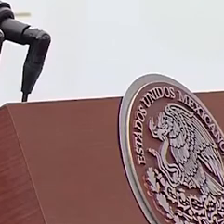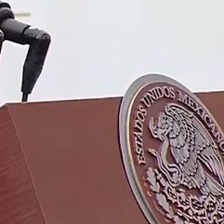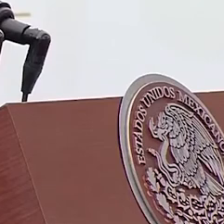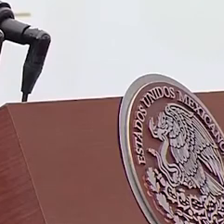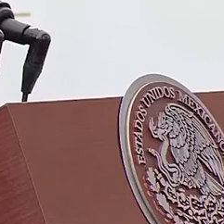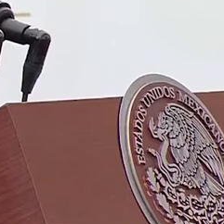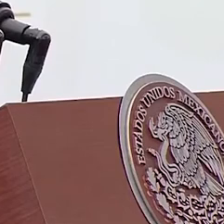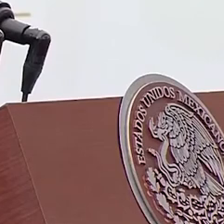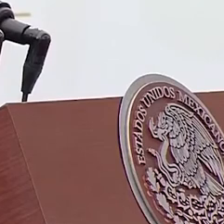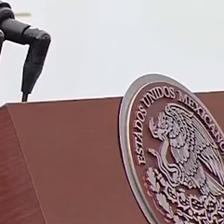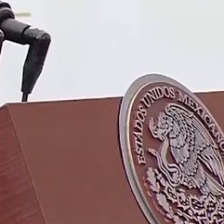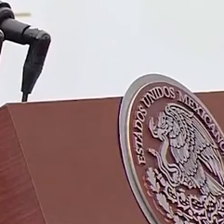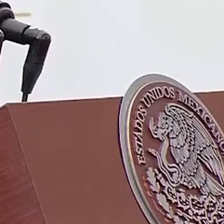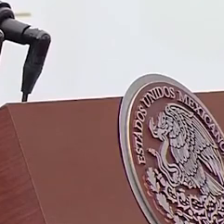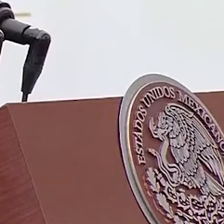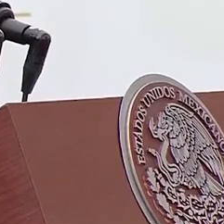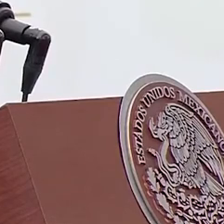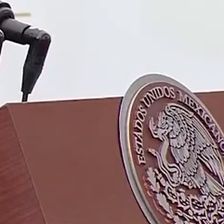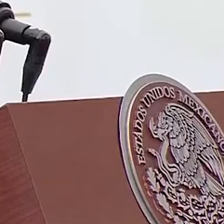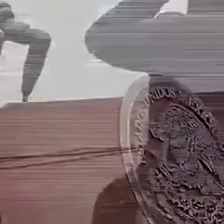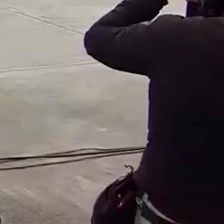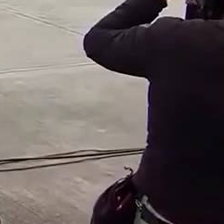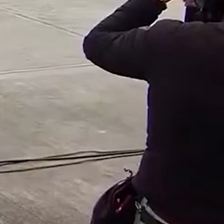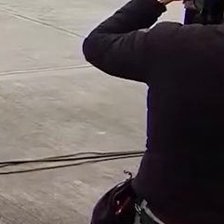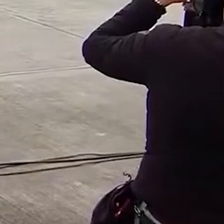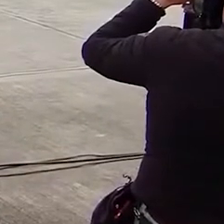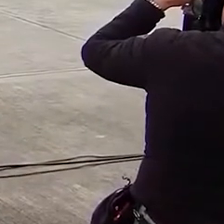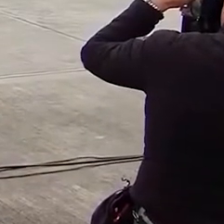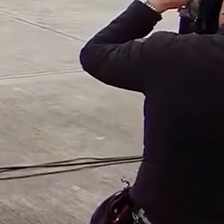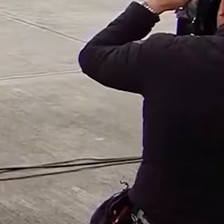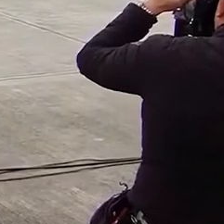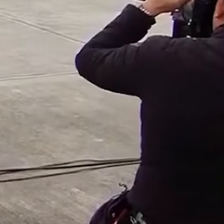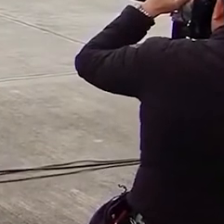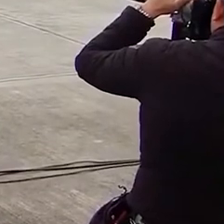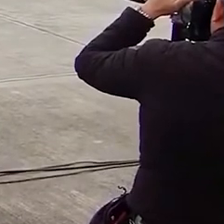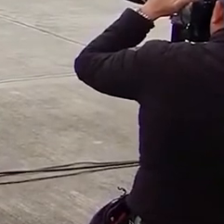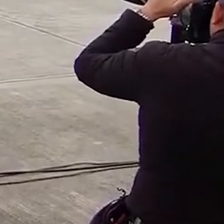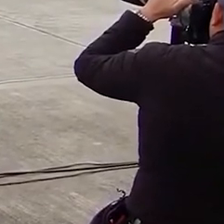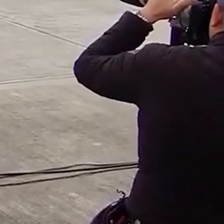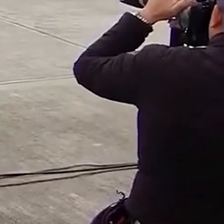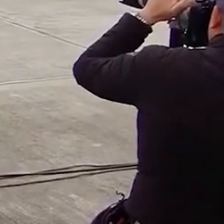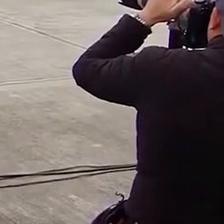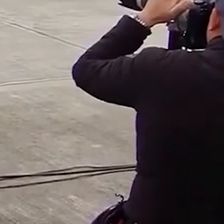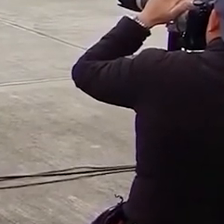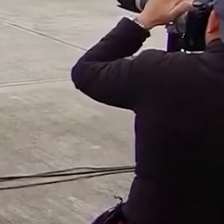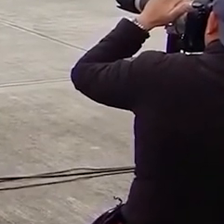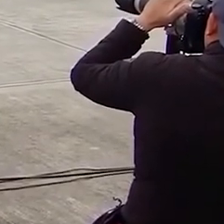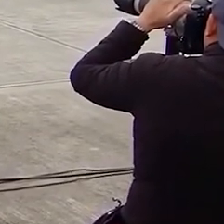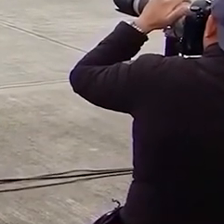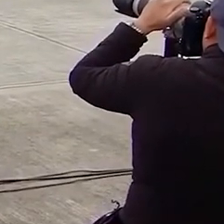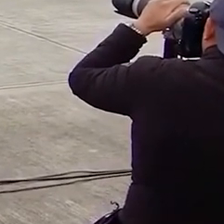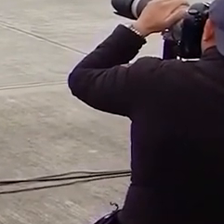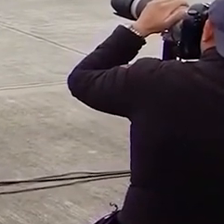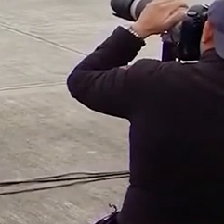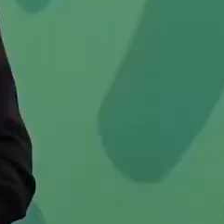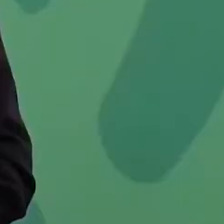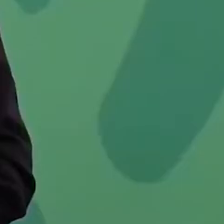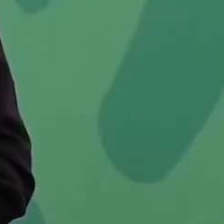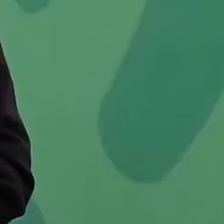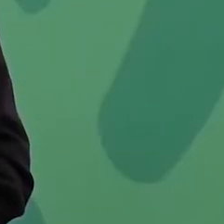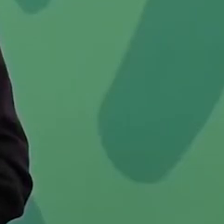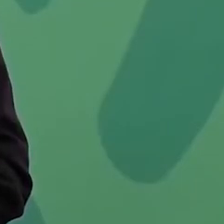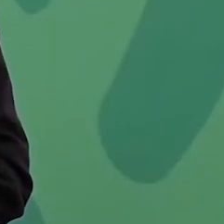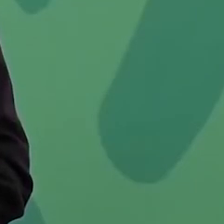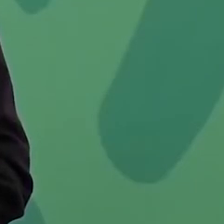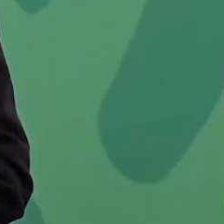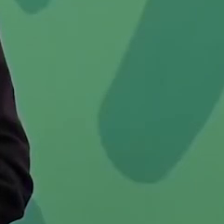suceder porque se ha detectado esta nueva variante en varios países,